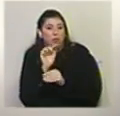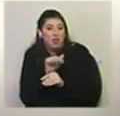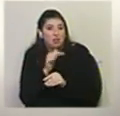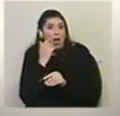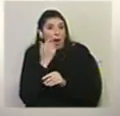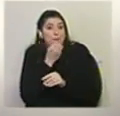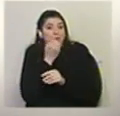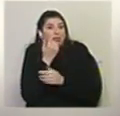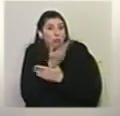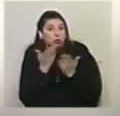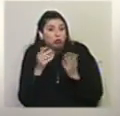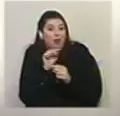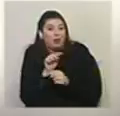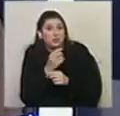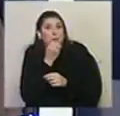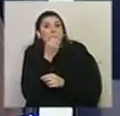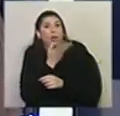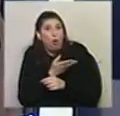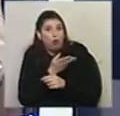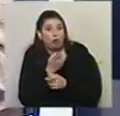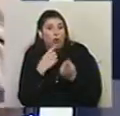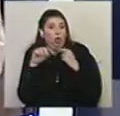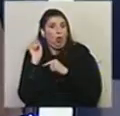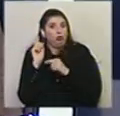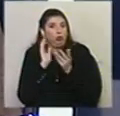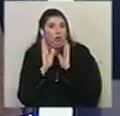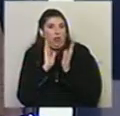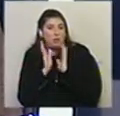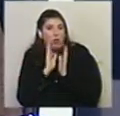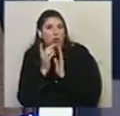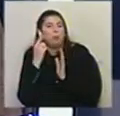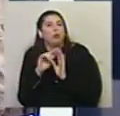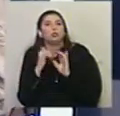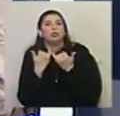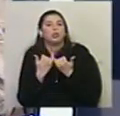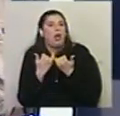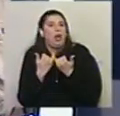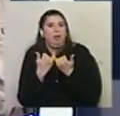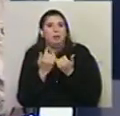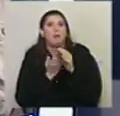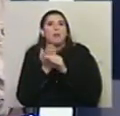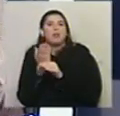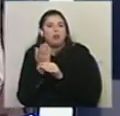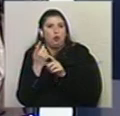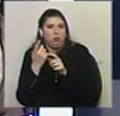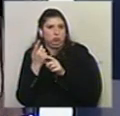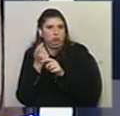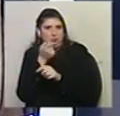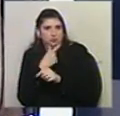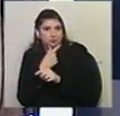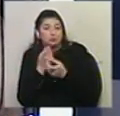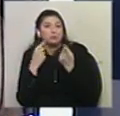otro tratamiento, pero ya estaba impuesto la presión en el mercado, ¿no? Claro. Y eso, claro que